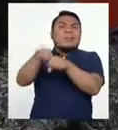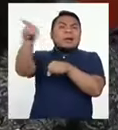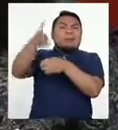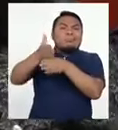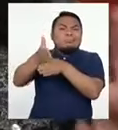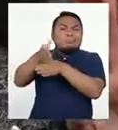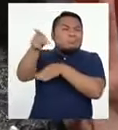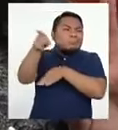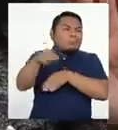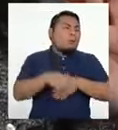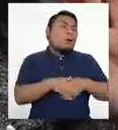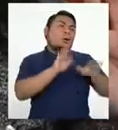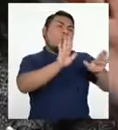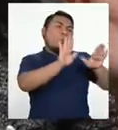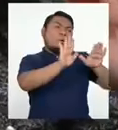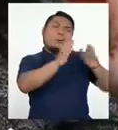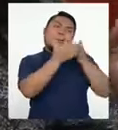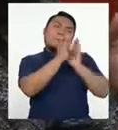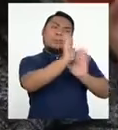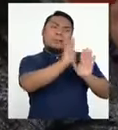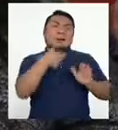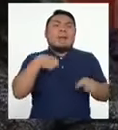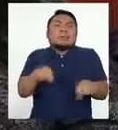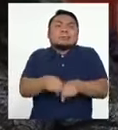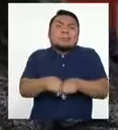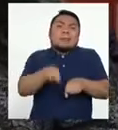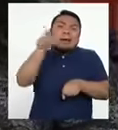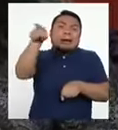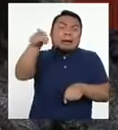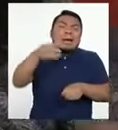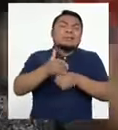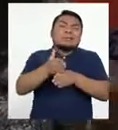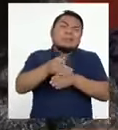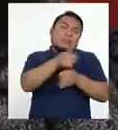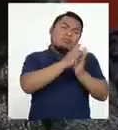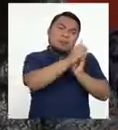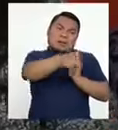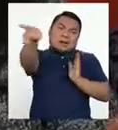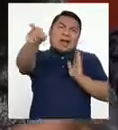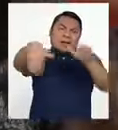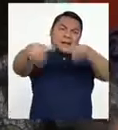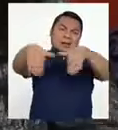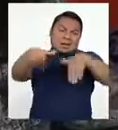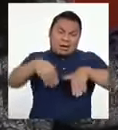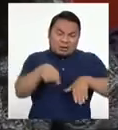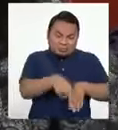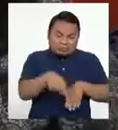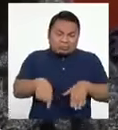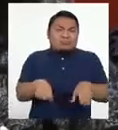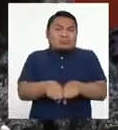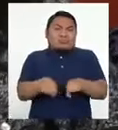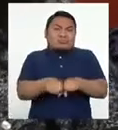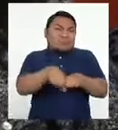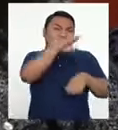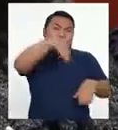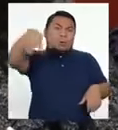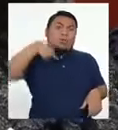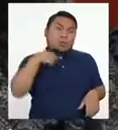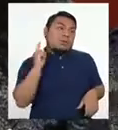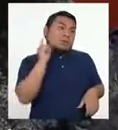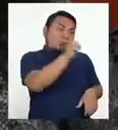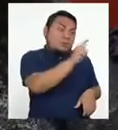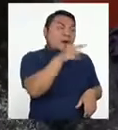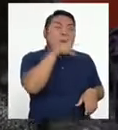dijo: ¡Oh, es que tienes que pedirle mis zapatos al zapatero para ir a la avellaneda a sacarle a tu pollito la